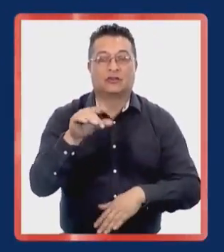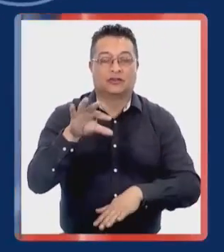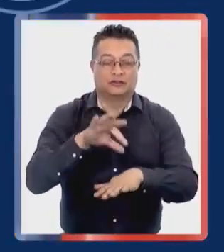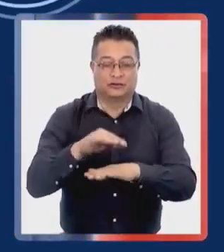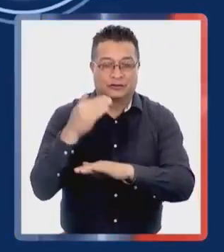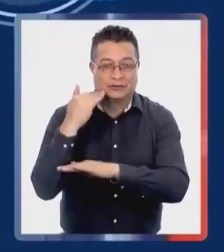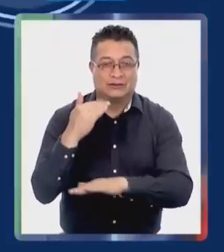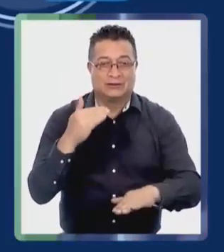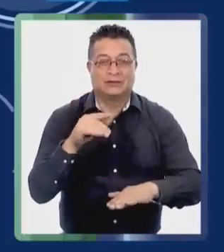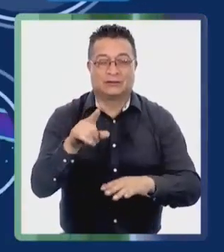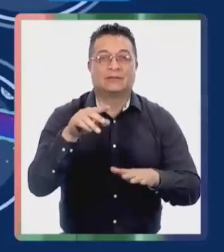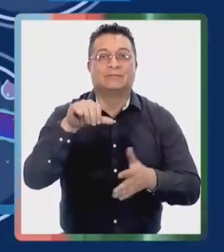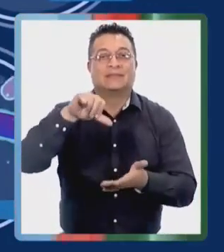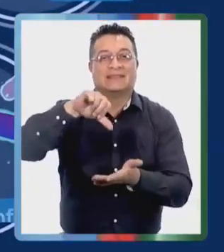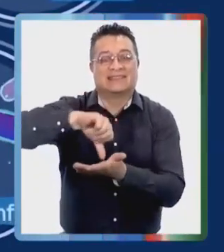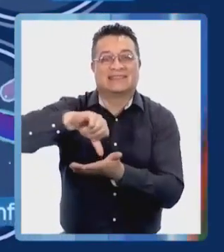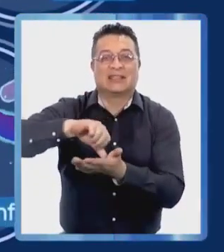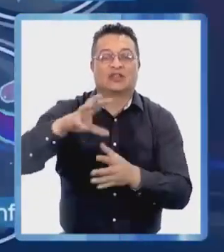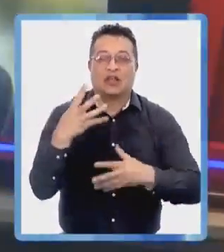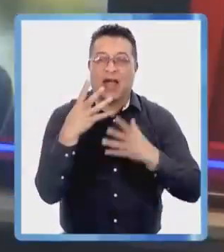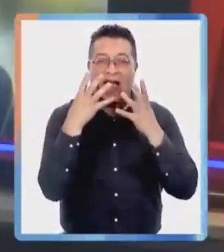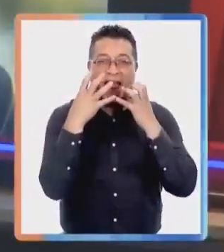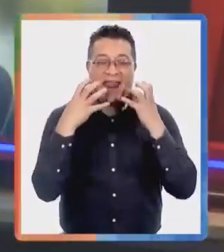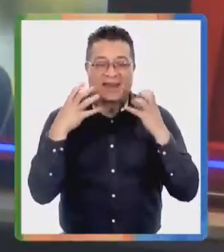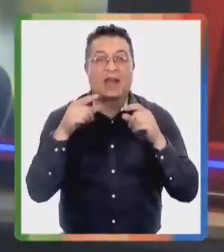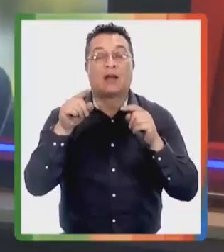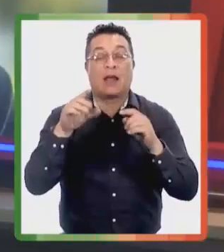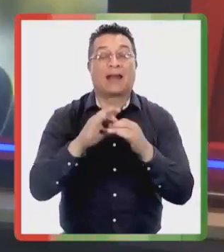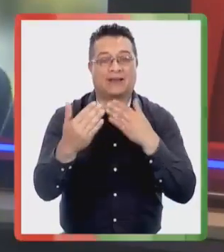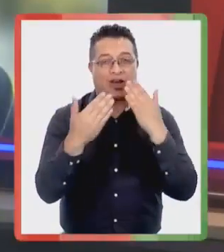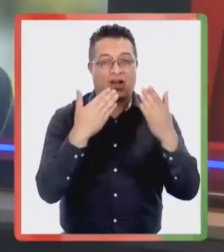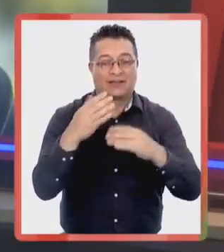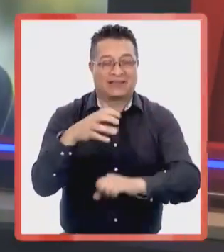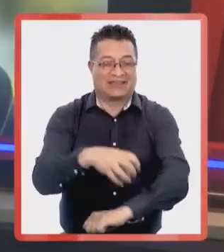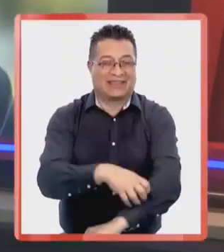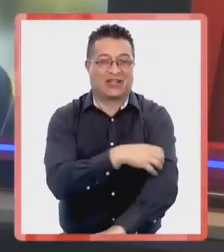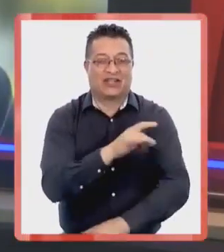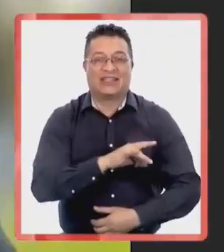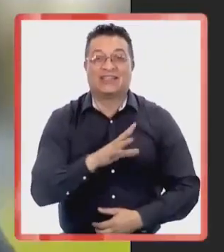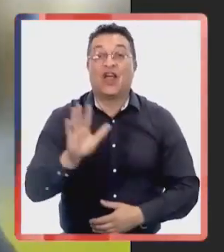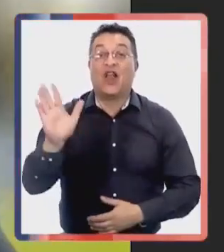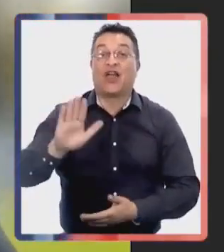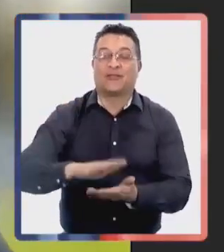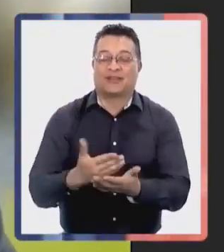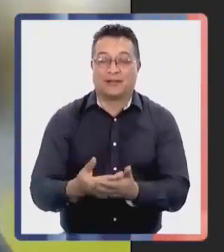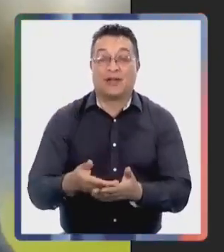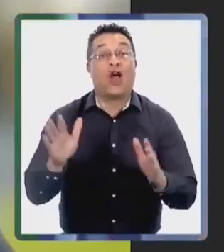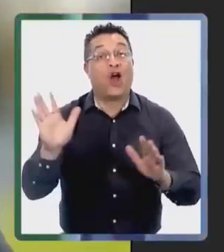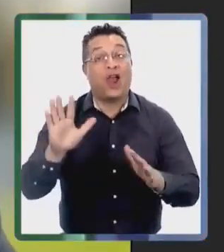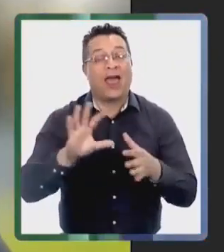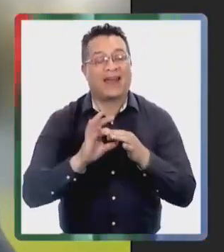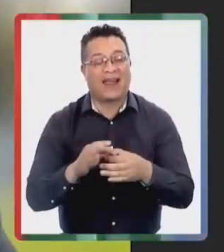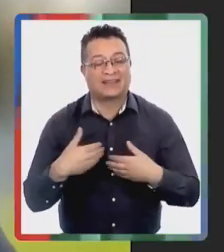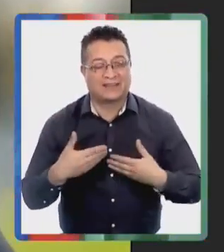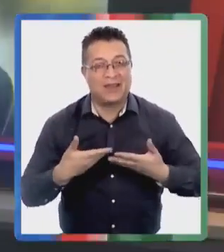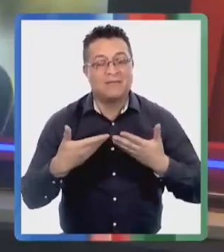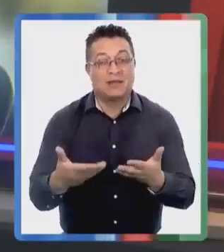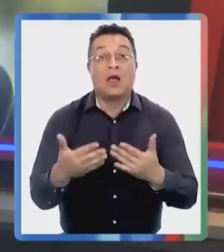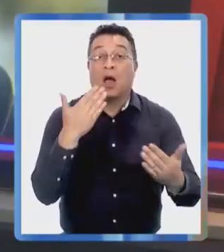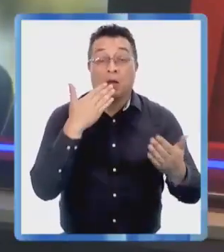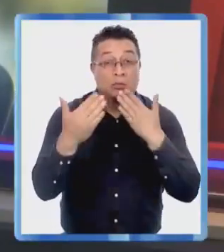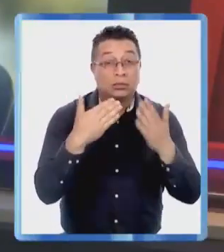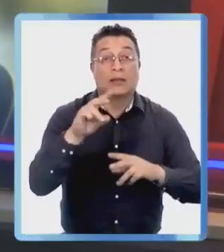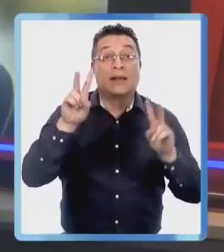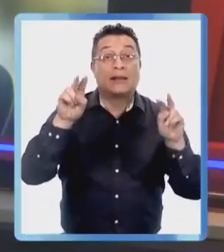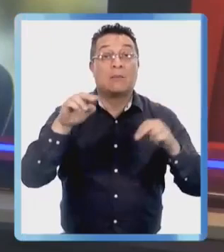pediatra del Centro del Alérgico. Bienvenida, doctora. Muchísimas gracias por esta conversación con las regiones de Chile. ¿Cómo está? Hola, muchas gracias por invitarme. Bueno,